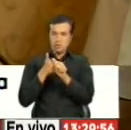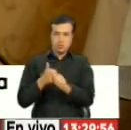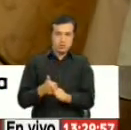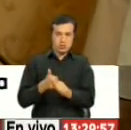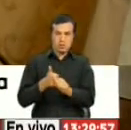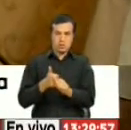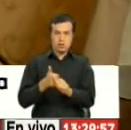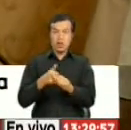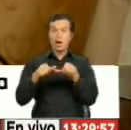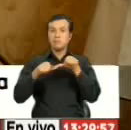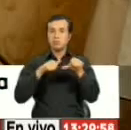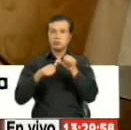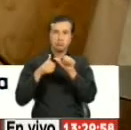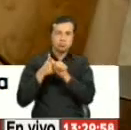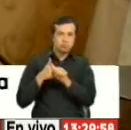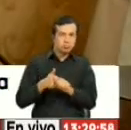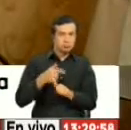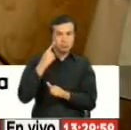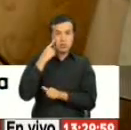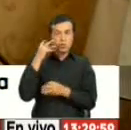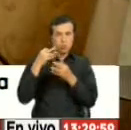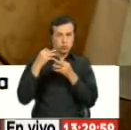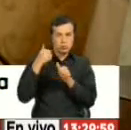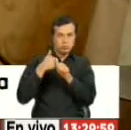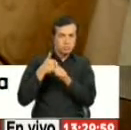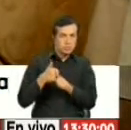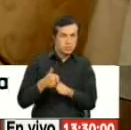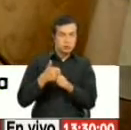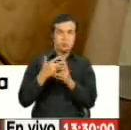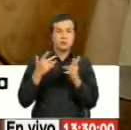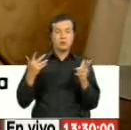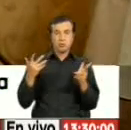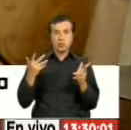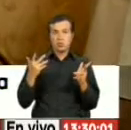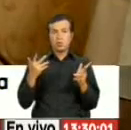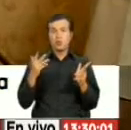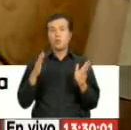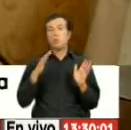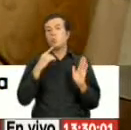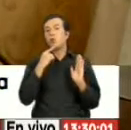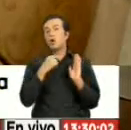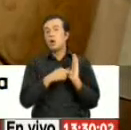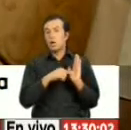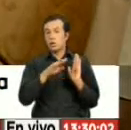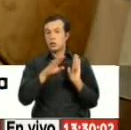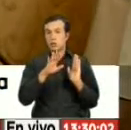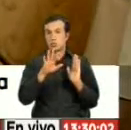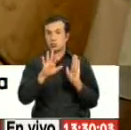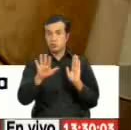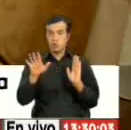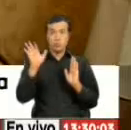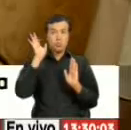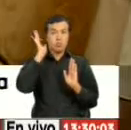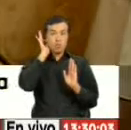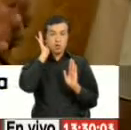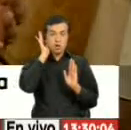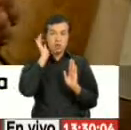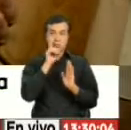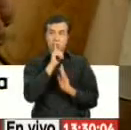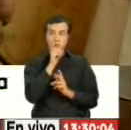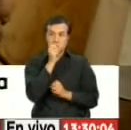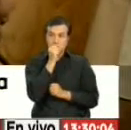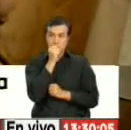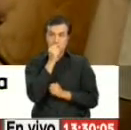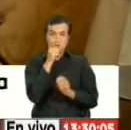administrativo y jurídico porque si se hace los posibles para que la mujer no calle y